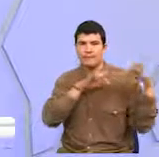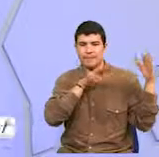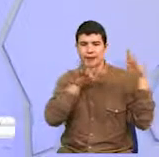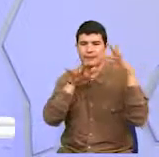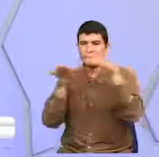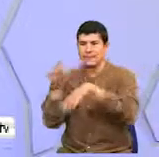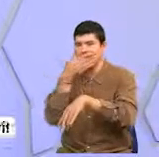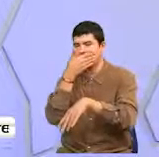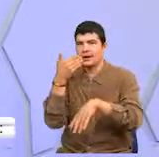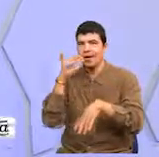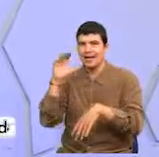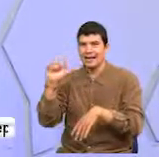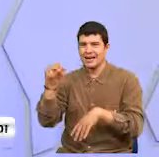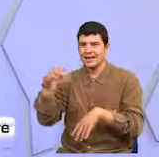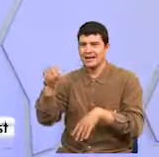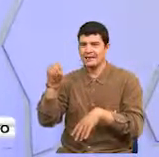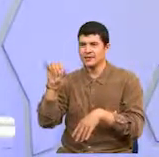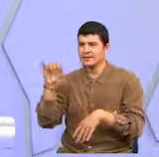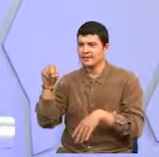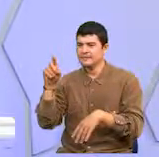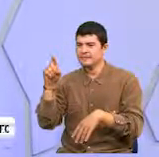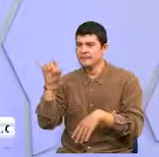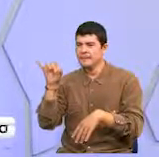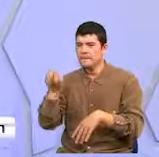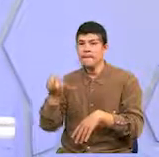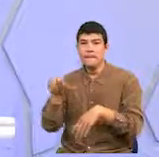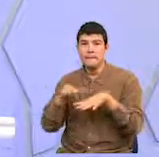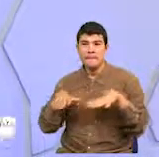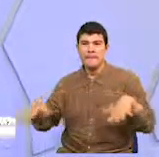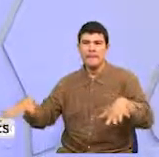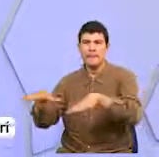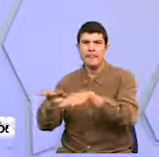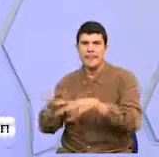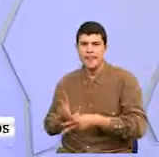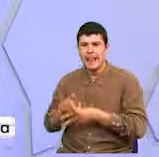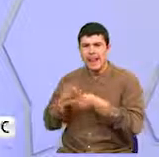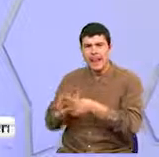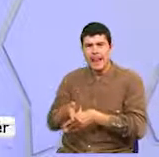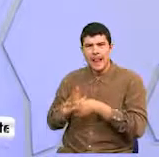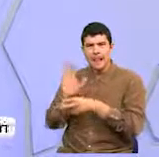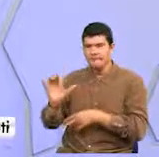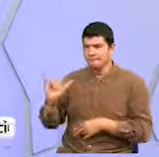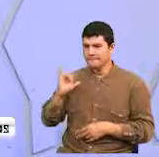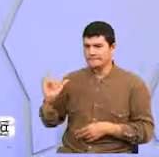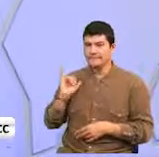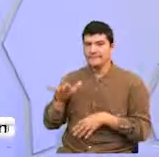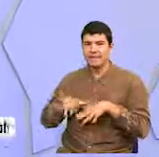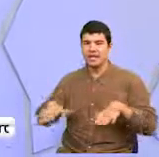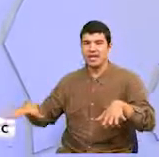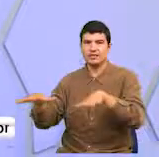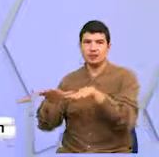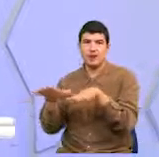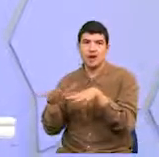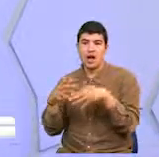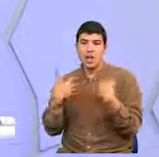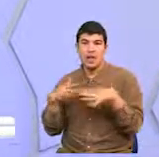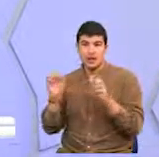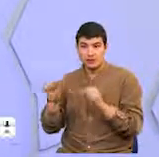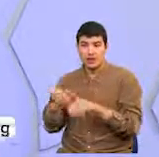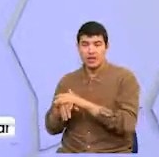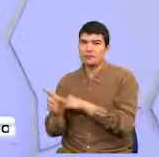que es Caño Indio, es una zona custodiada por ustedes, es una zona a donde no cualquiera